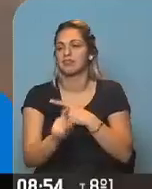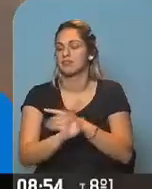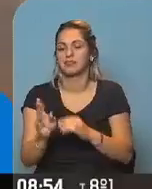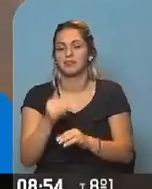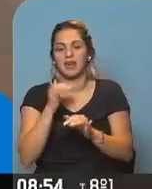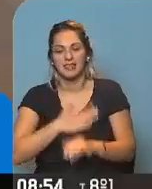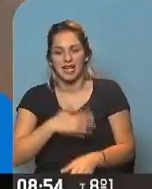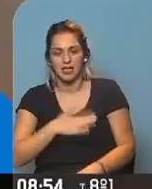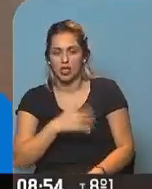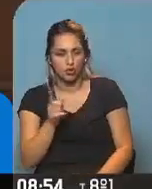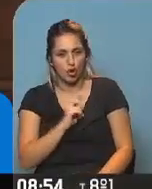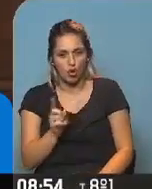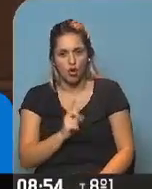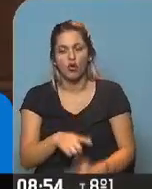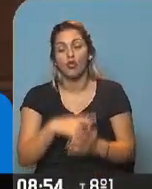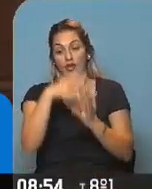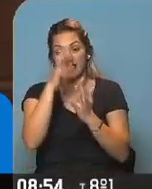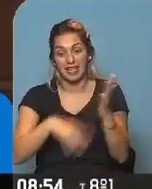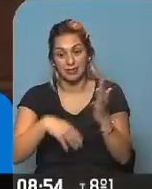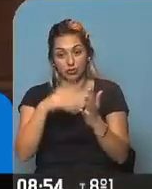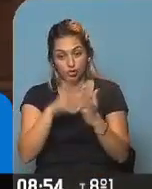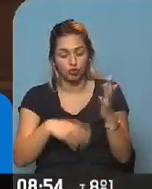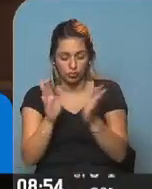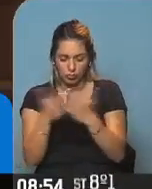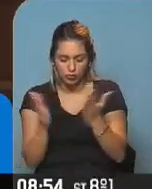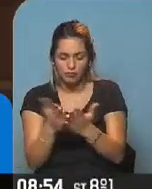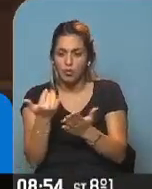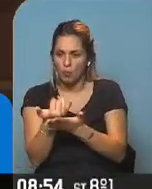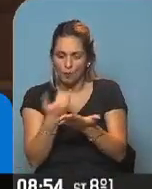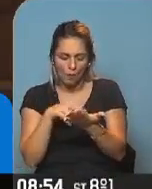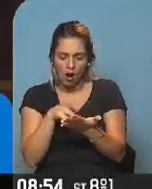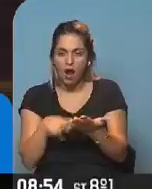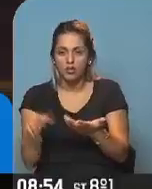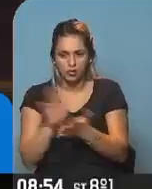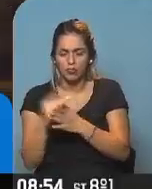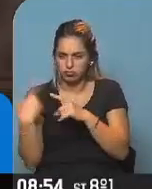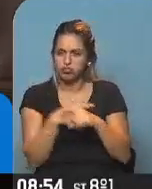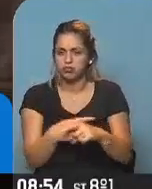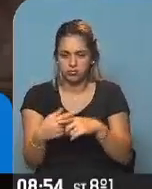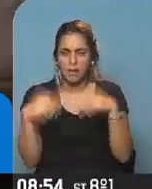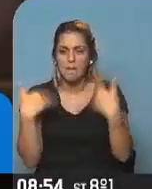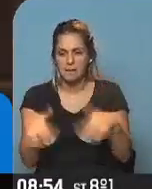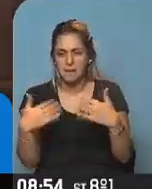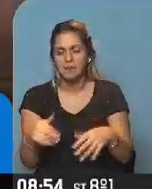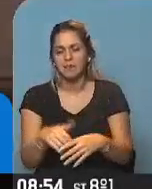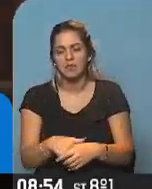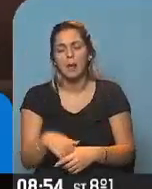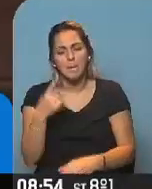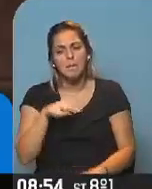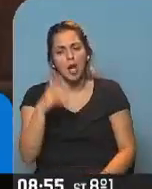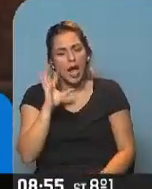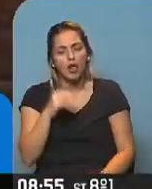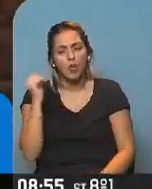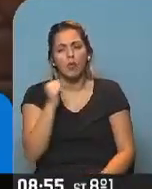mejor el contrario los textos nos cuentan a las grandes discusiones pero ahí preponderó algo muy importante